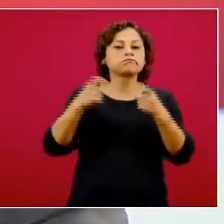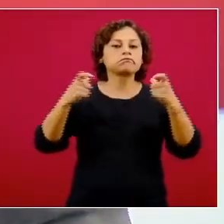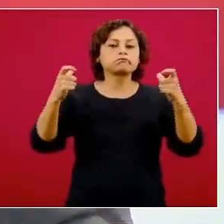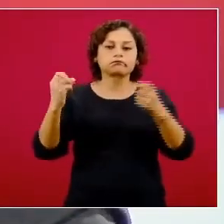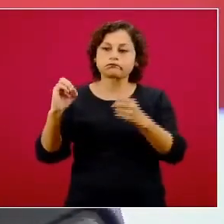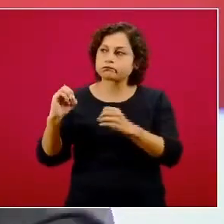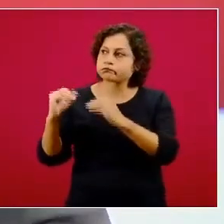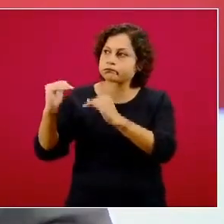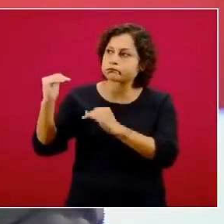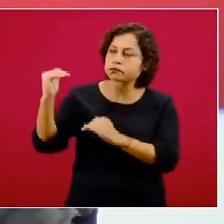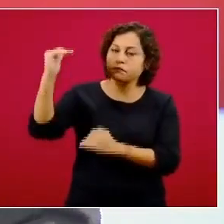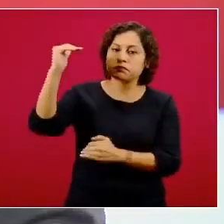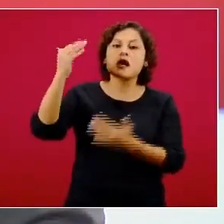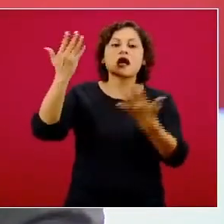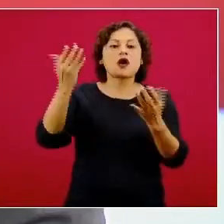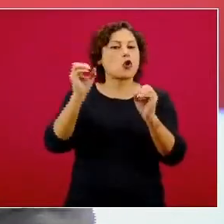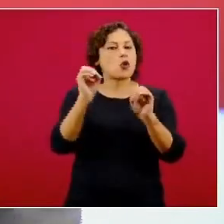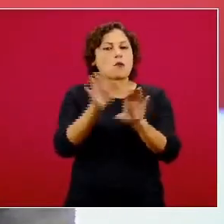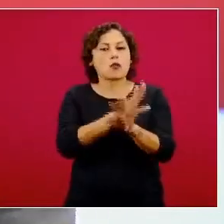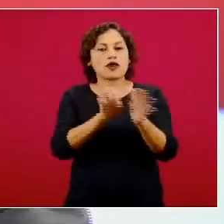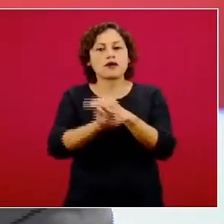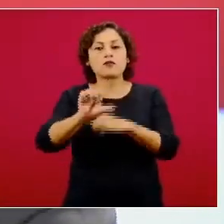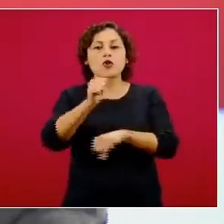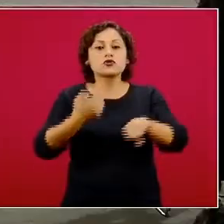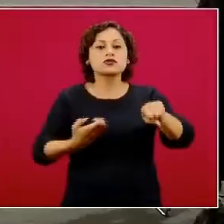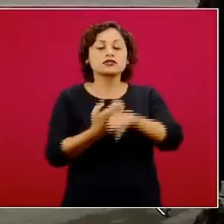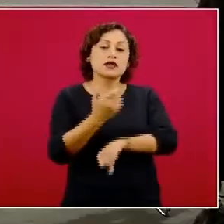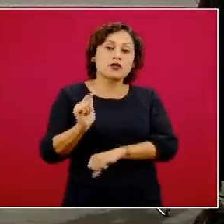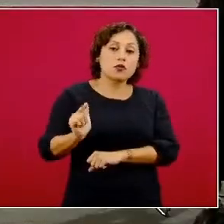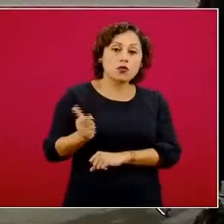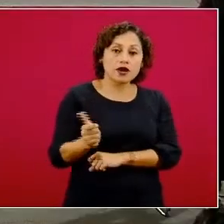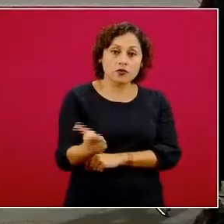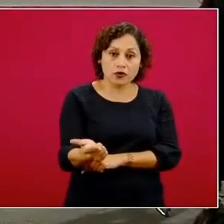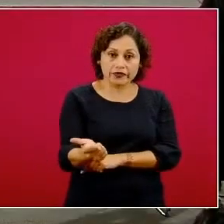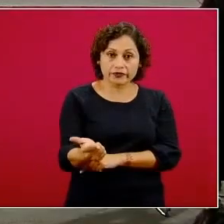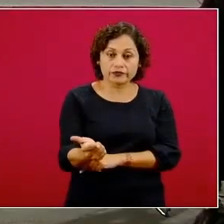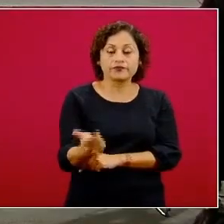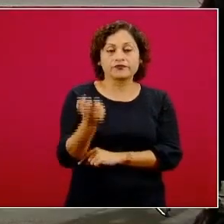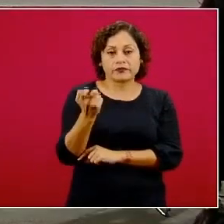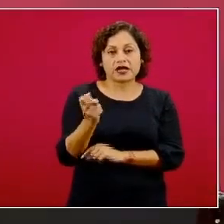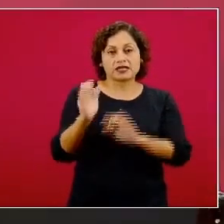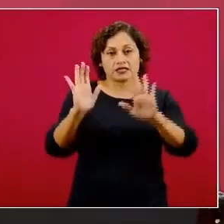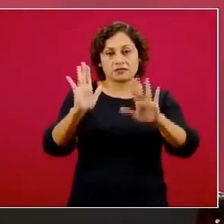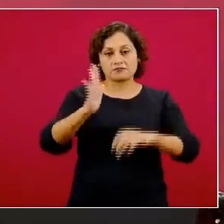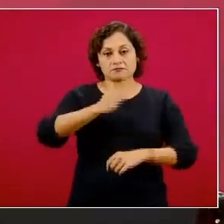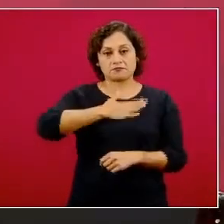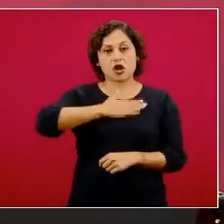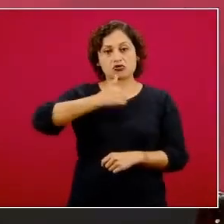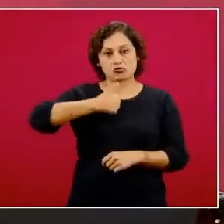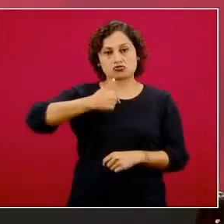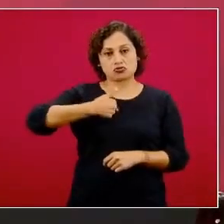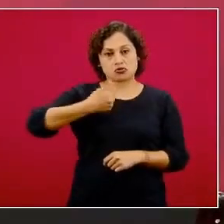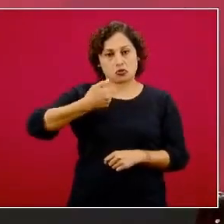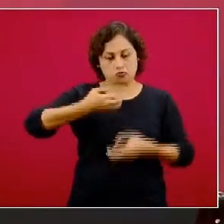en un estado como Guanajuato, del cual yo soy